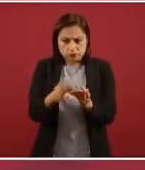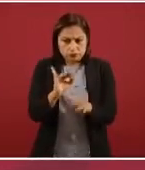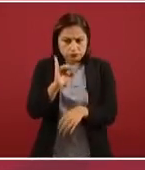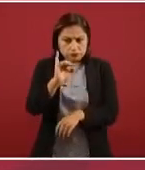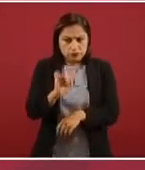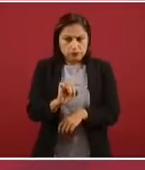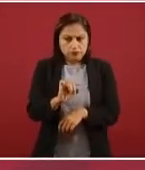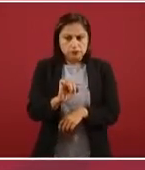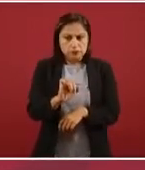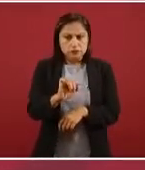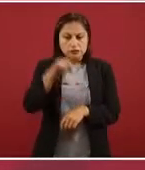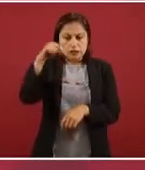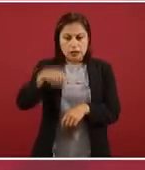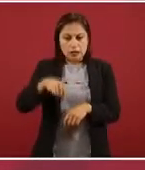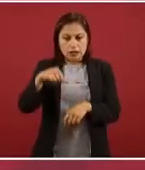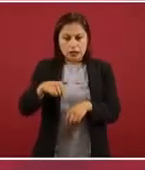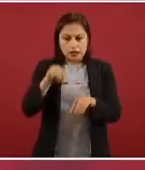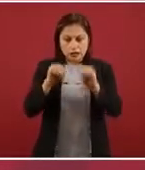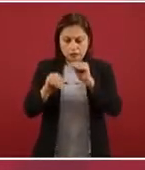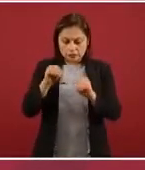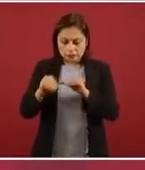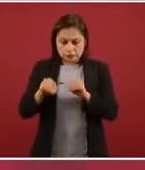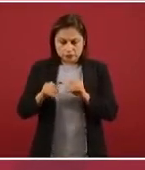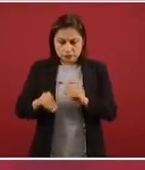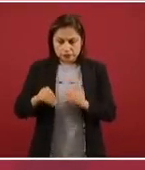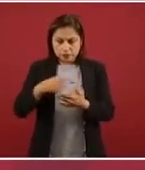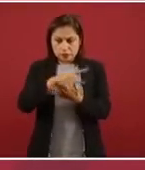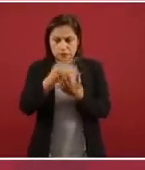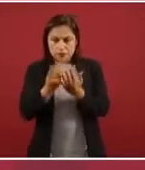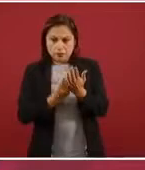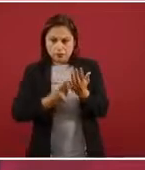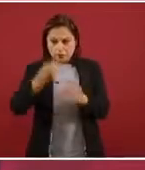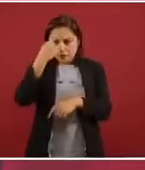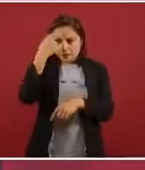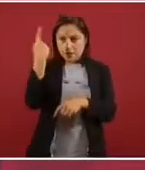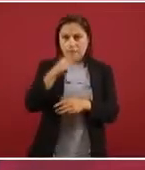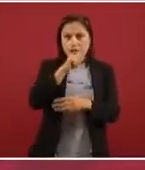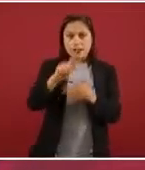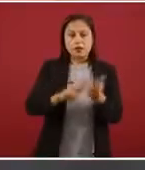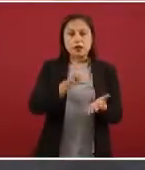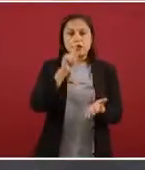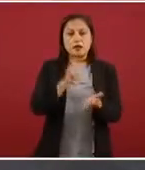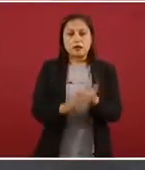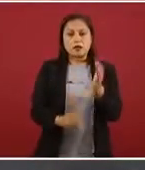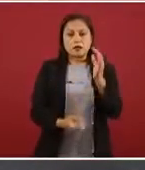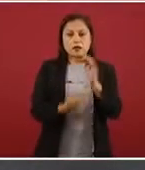y se elaboró un plan de ejecución de la nueva política.